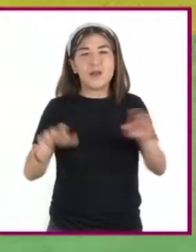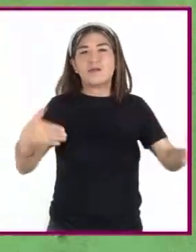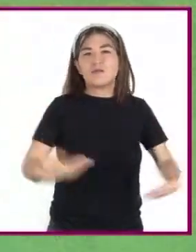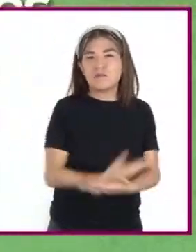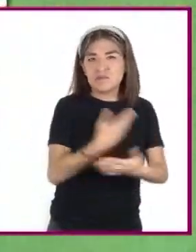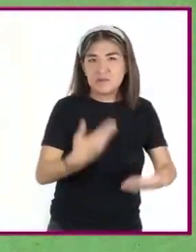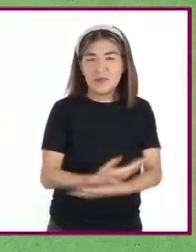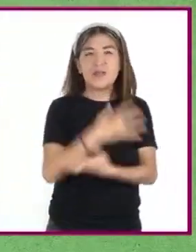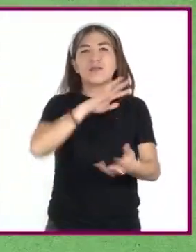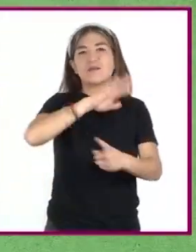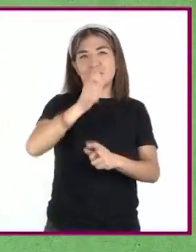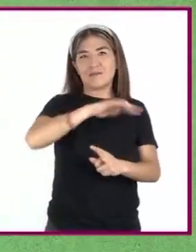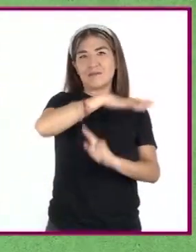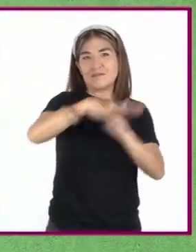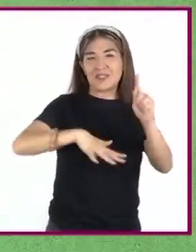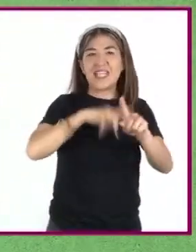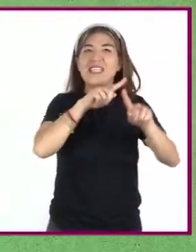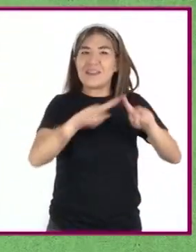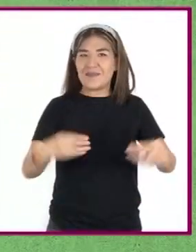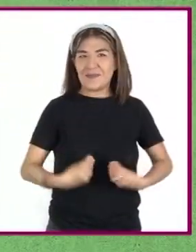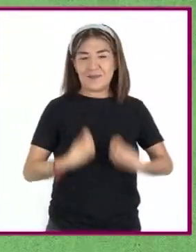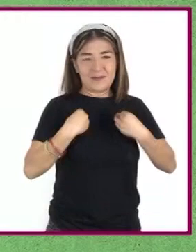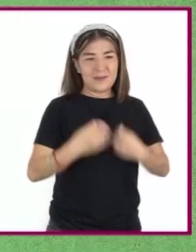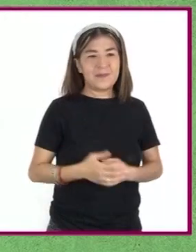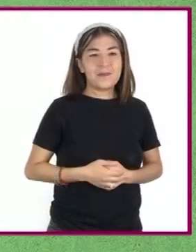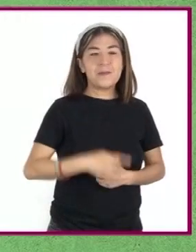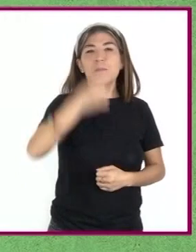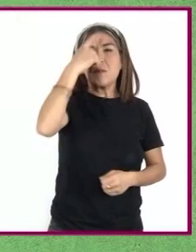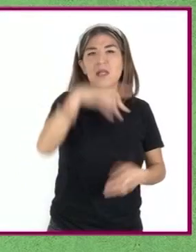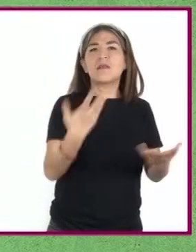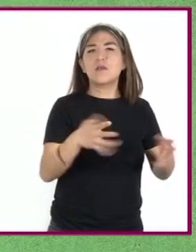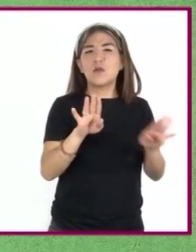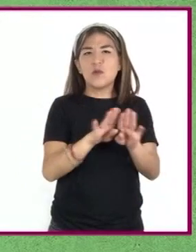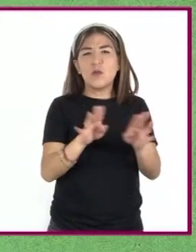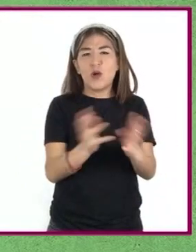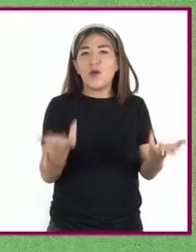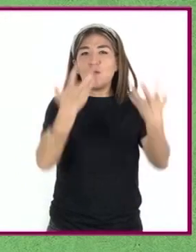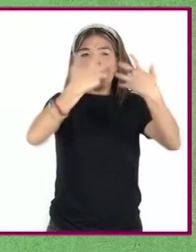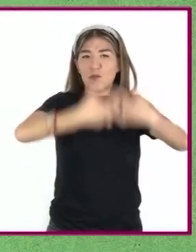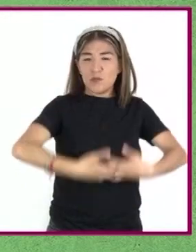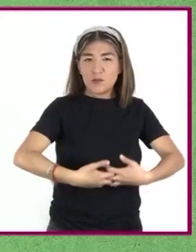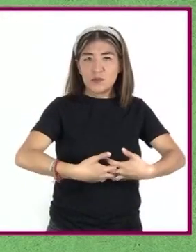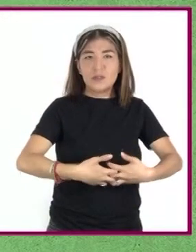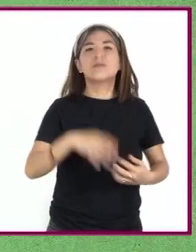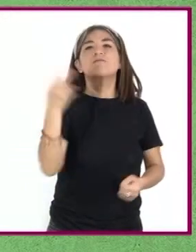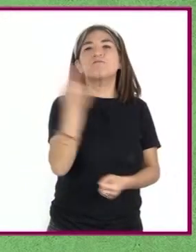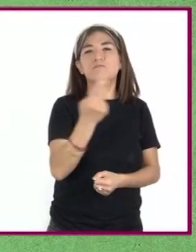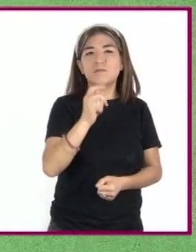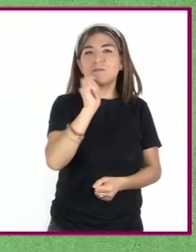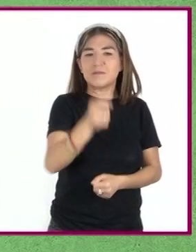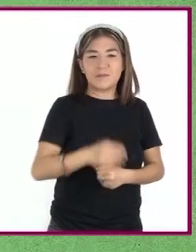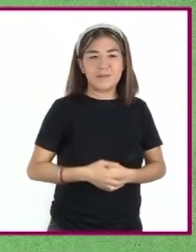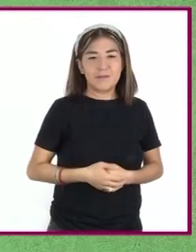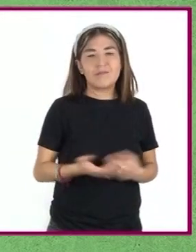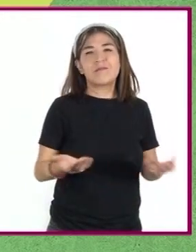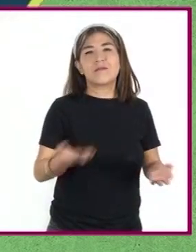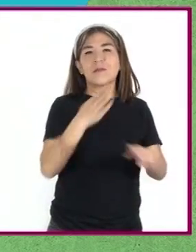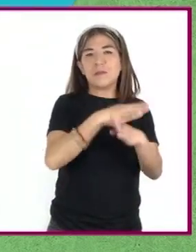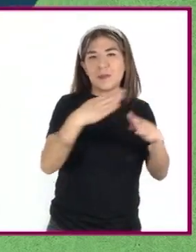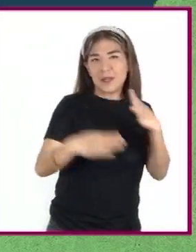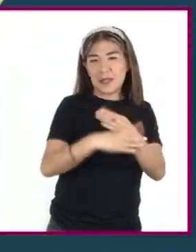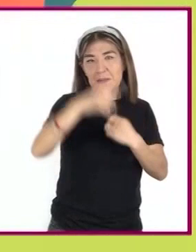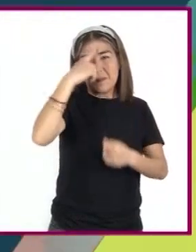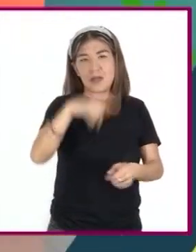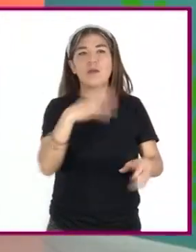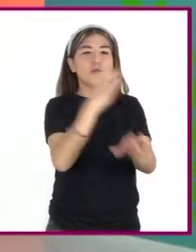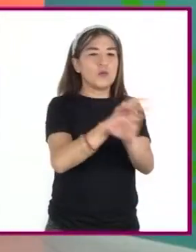reproducción. Y que para realizar las distintas funciones se requiere de materia y